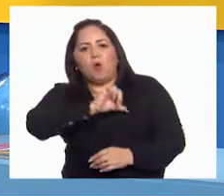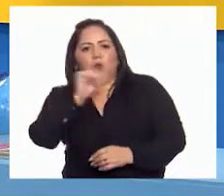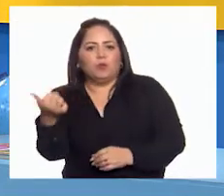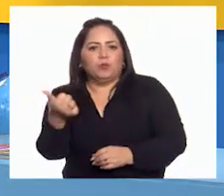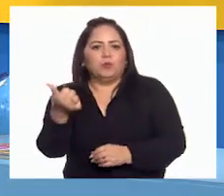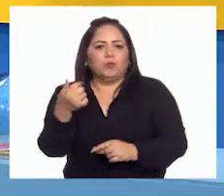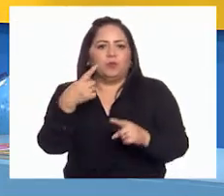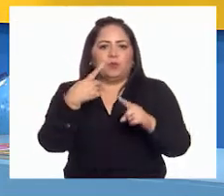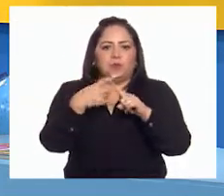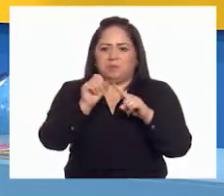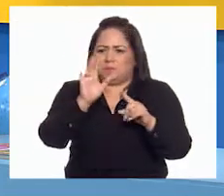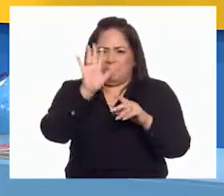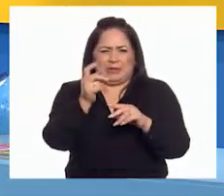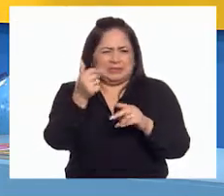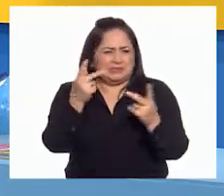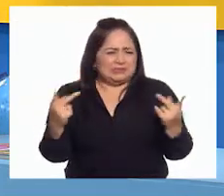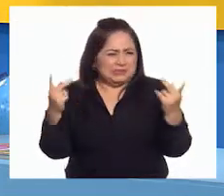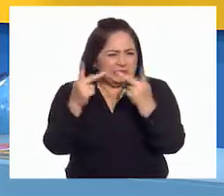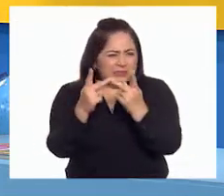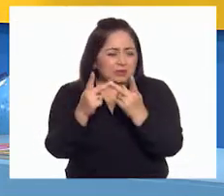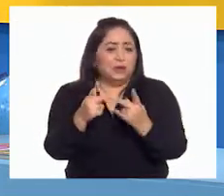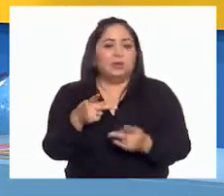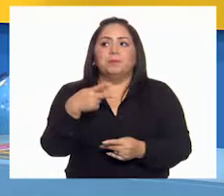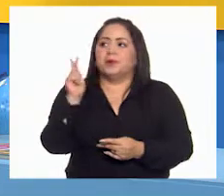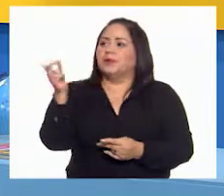con cierta relación de significado.